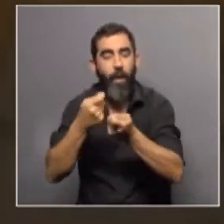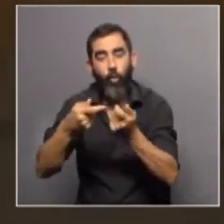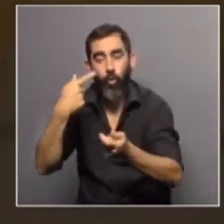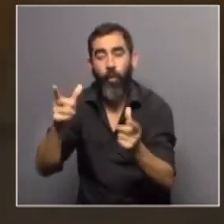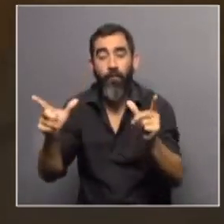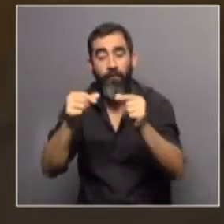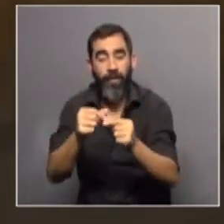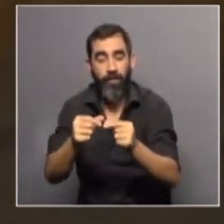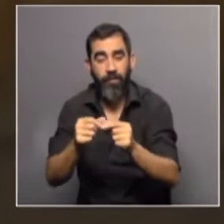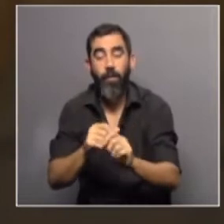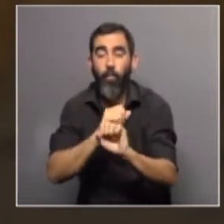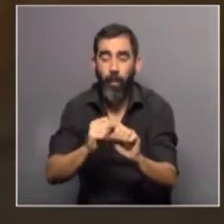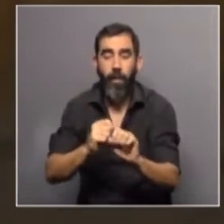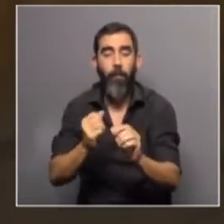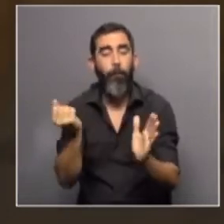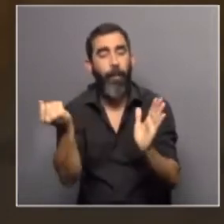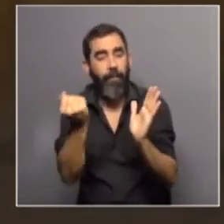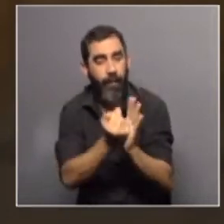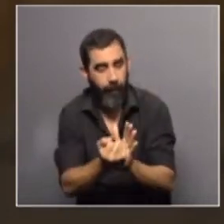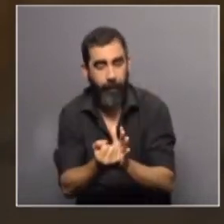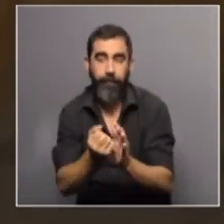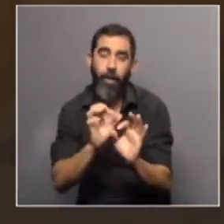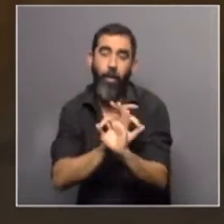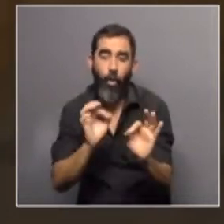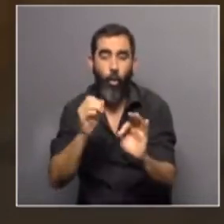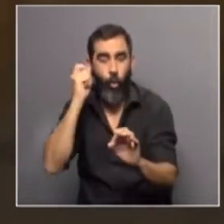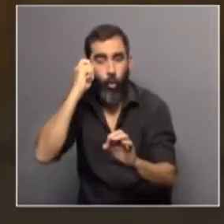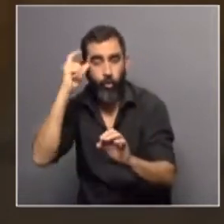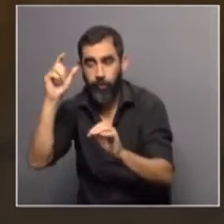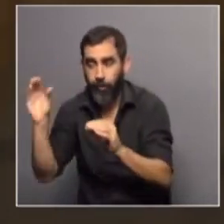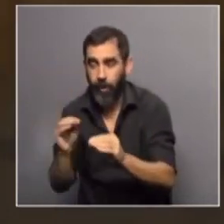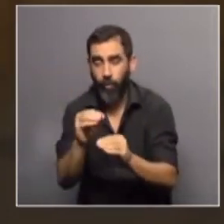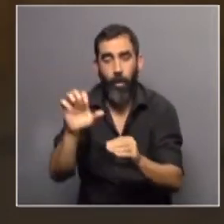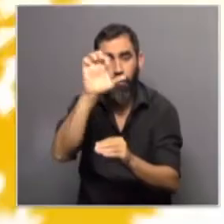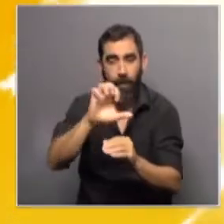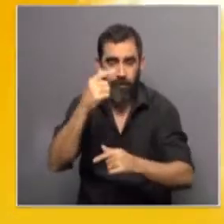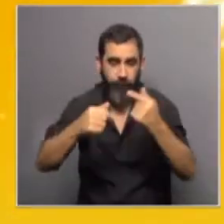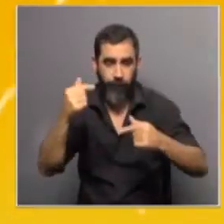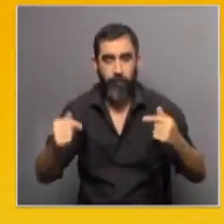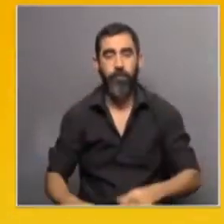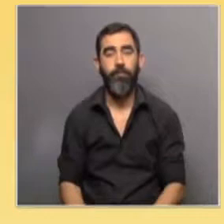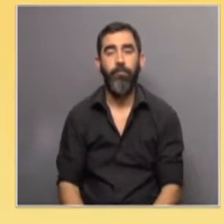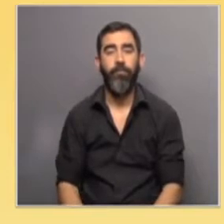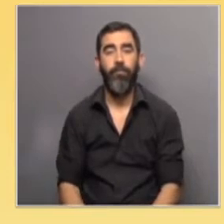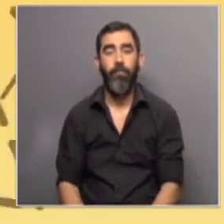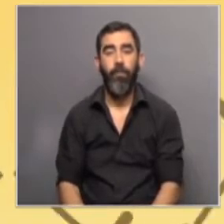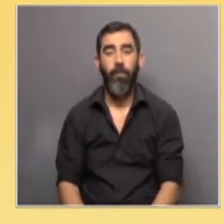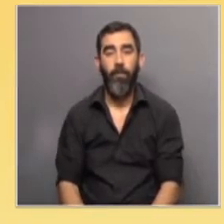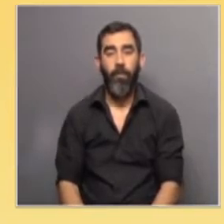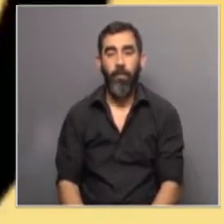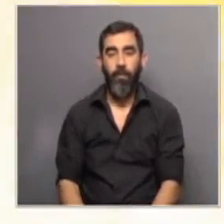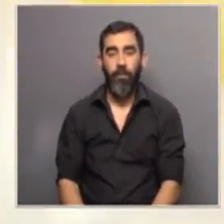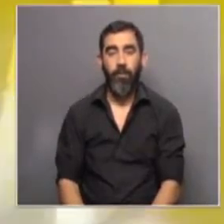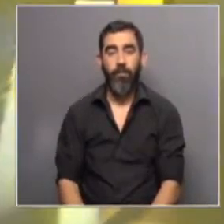posterior, ¿no? Posibles patentes, posible transferencia de conocimientos a las empresas, etc.